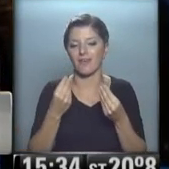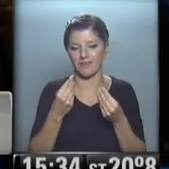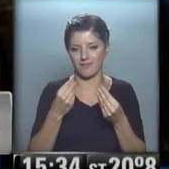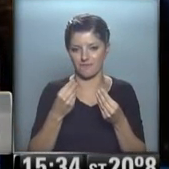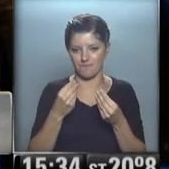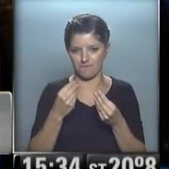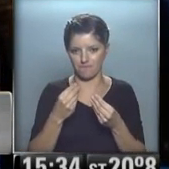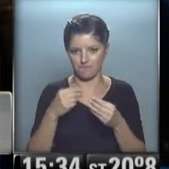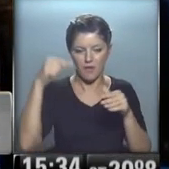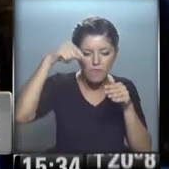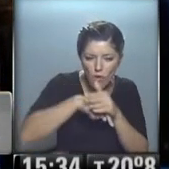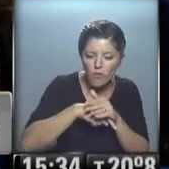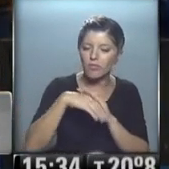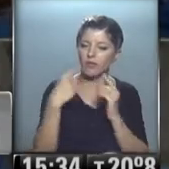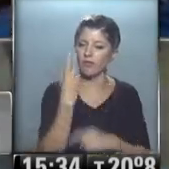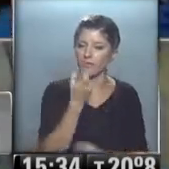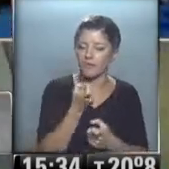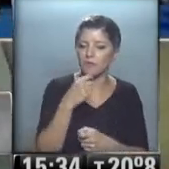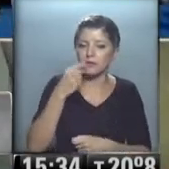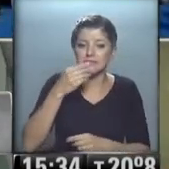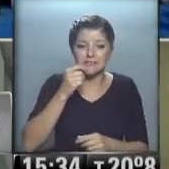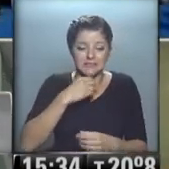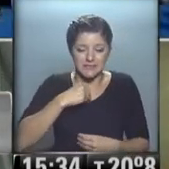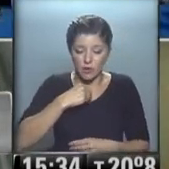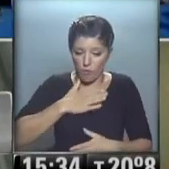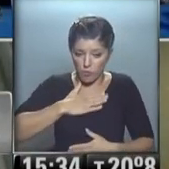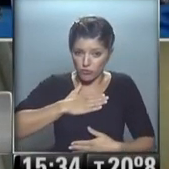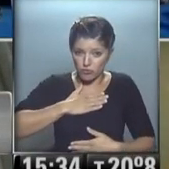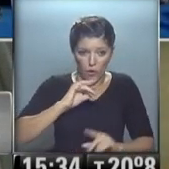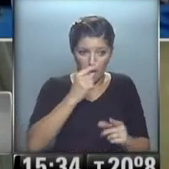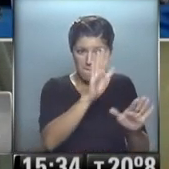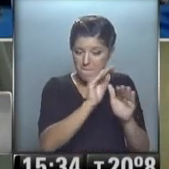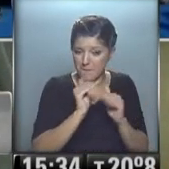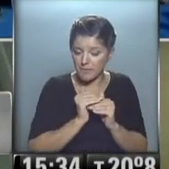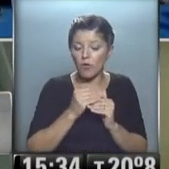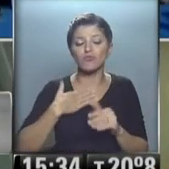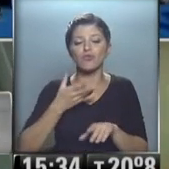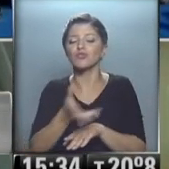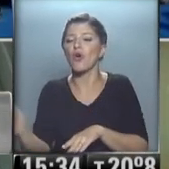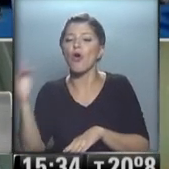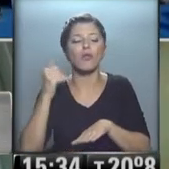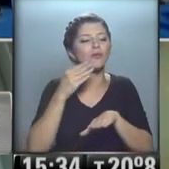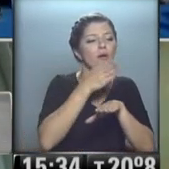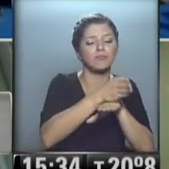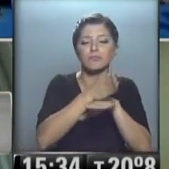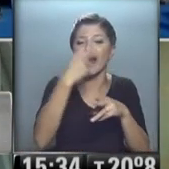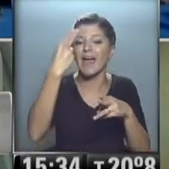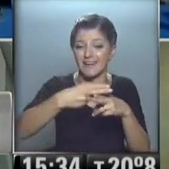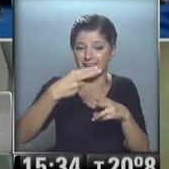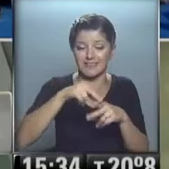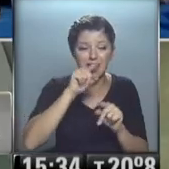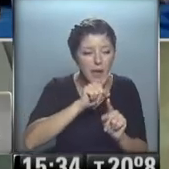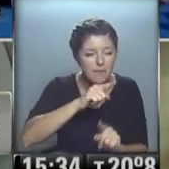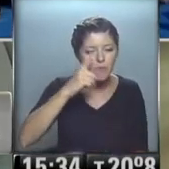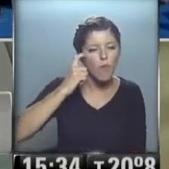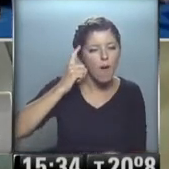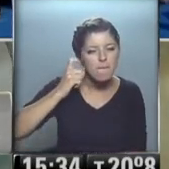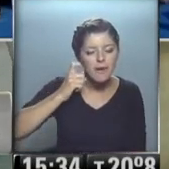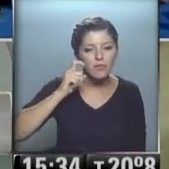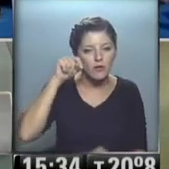a fondo, sentirlas en carne propia. Todos los días voy a una villa miseria de Retiro. Allí aprendo y